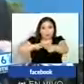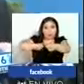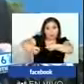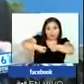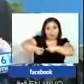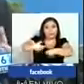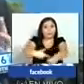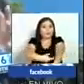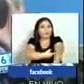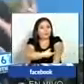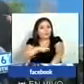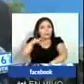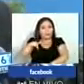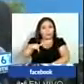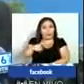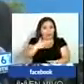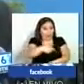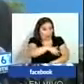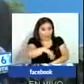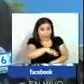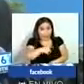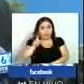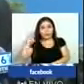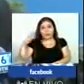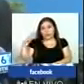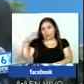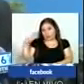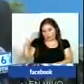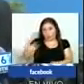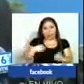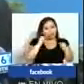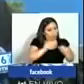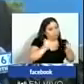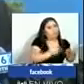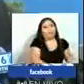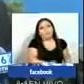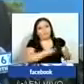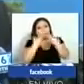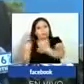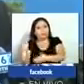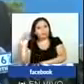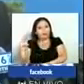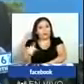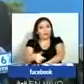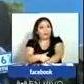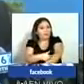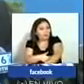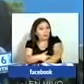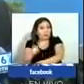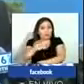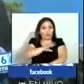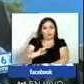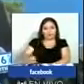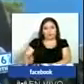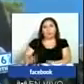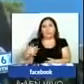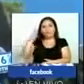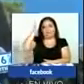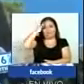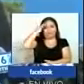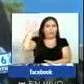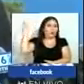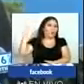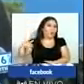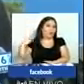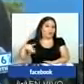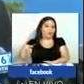hospital San Rafael va a ser trasladado. Es un equipo que ya cuenta o que ya está familiarizado con el manejo de esta